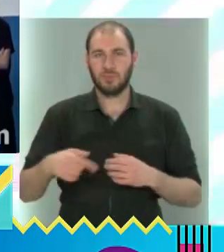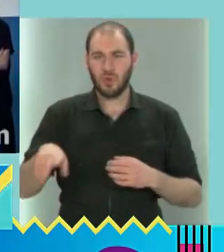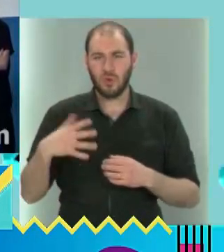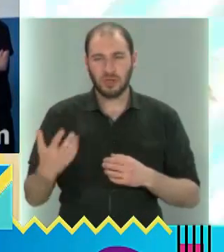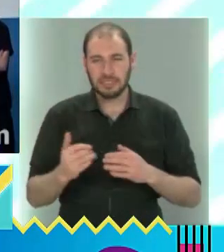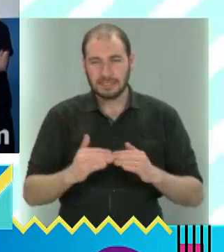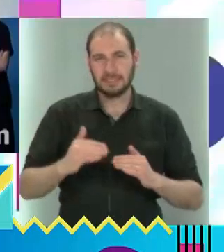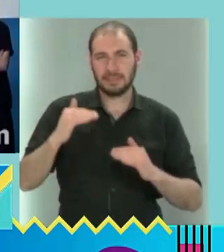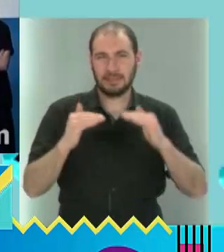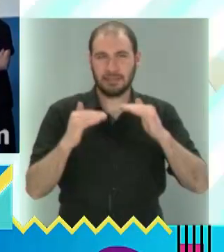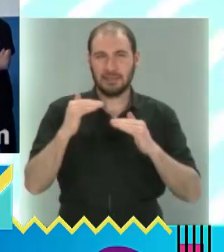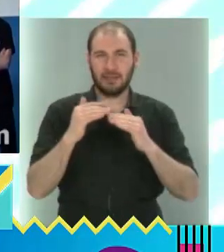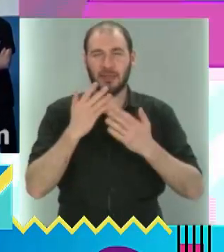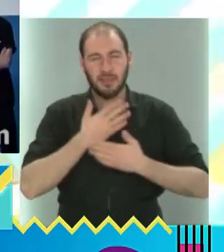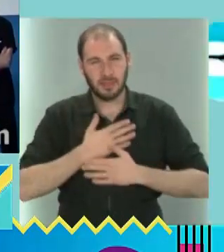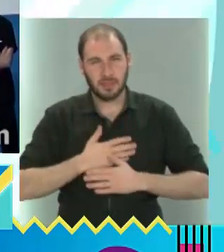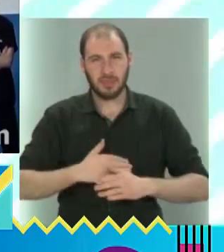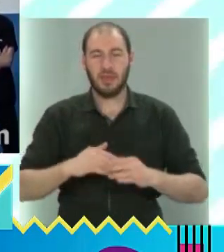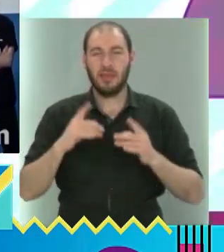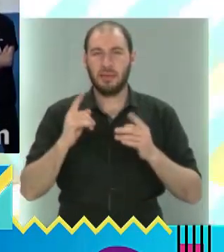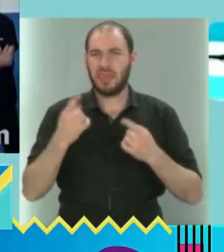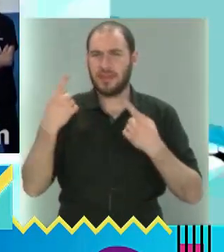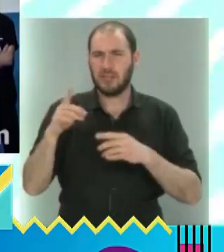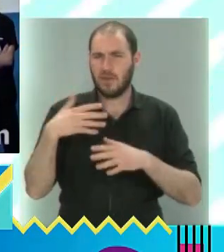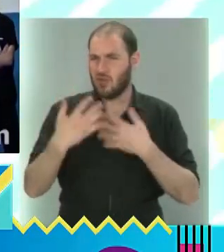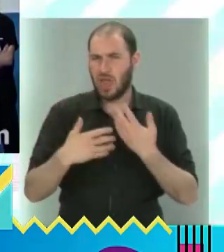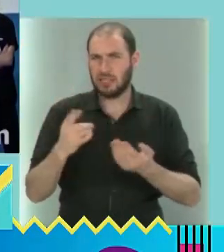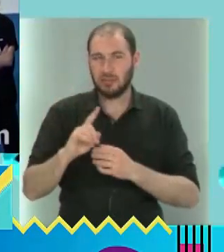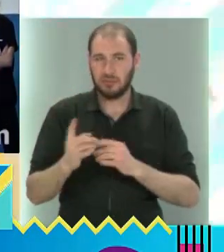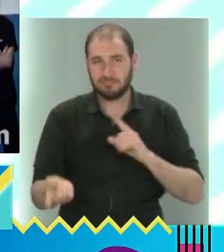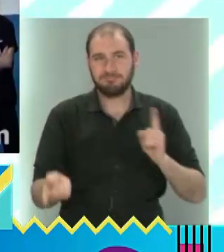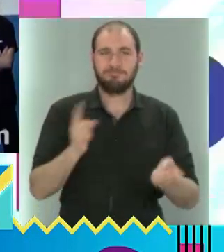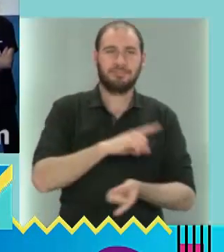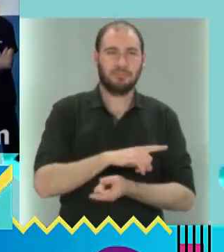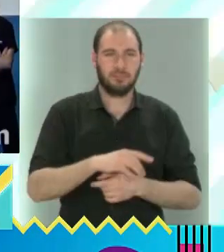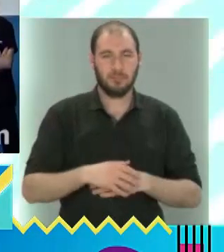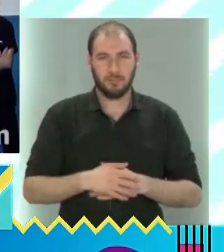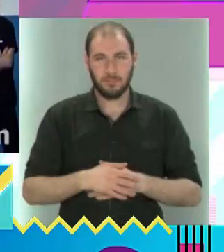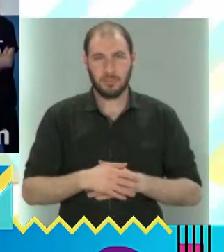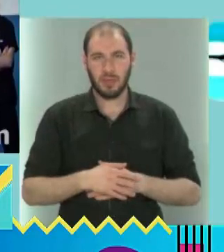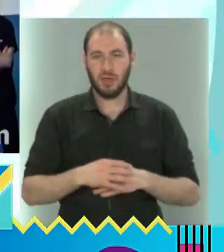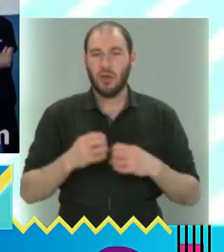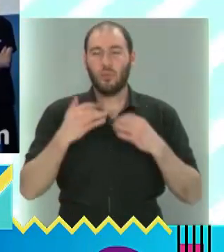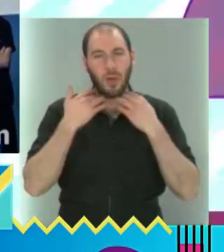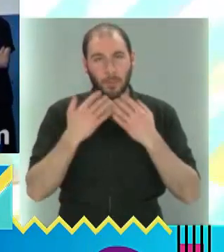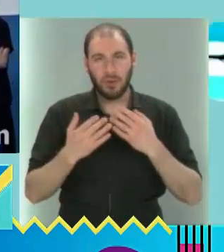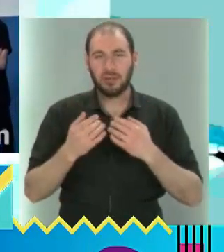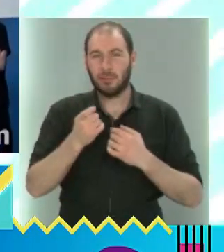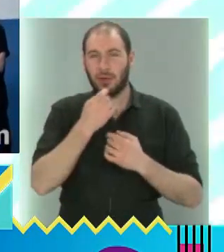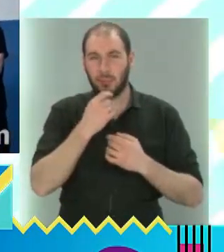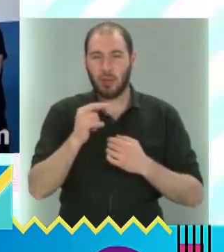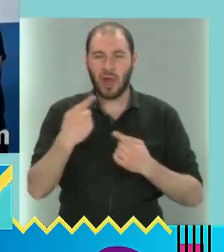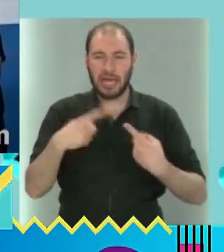encontrar el equilibrio, la armonía y no la no violencia. Es todo lo contrario, digamos. Bien. Por más que te dé